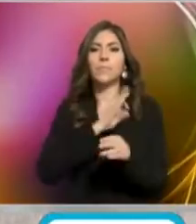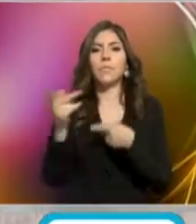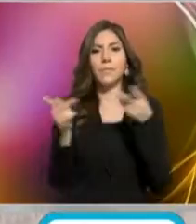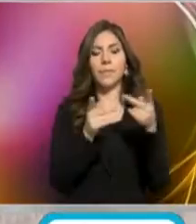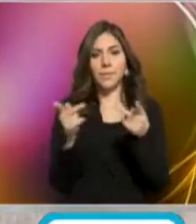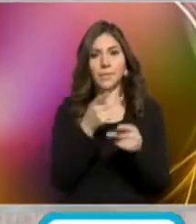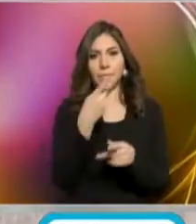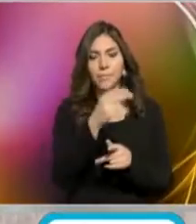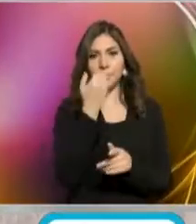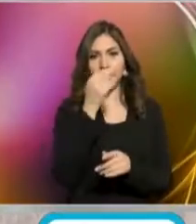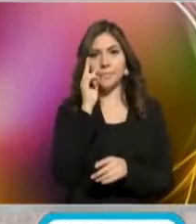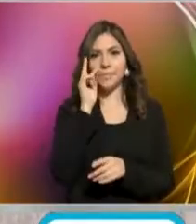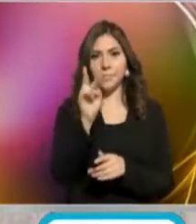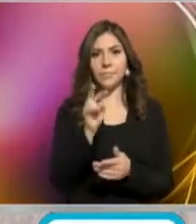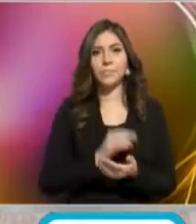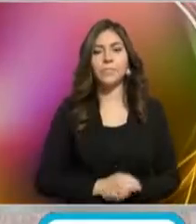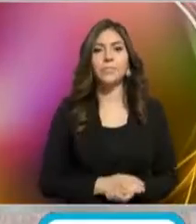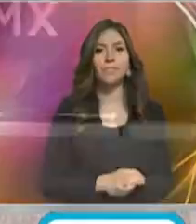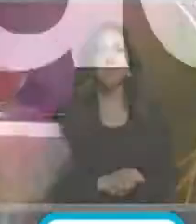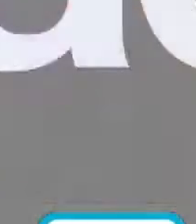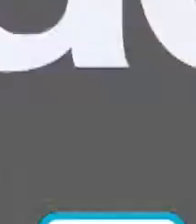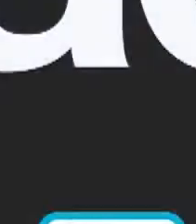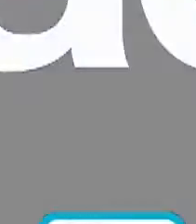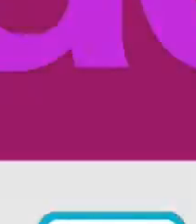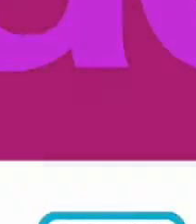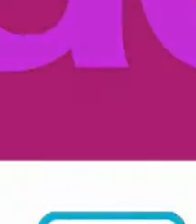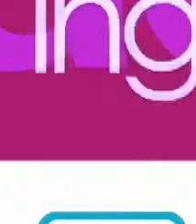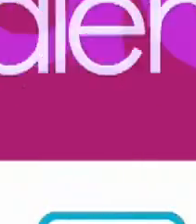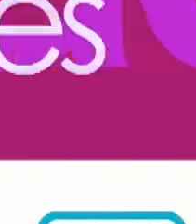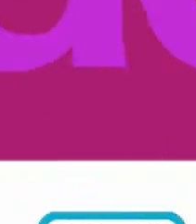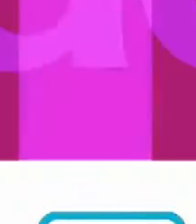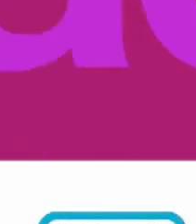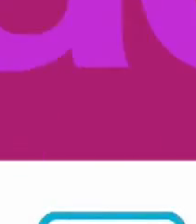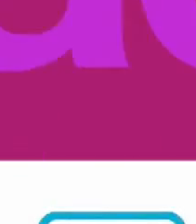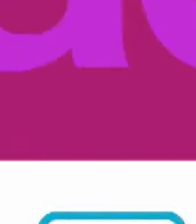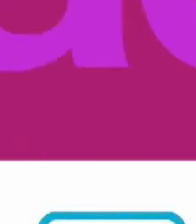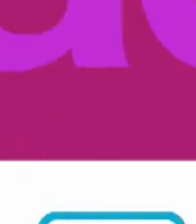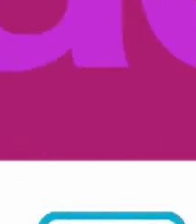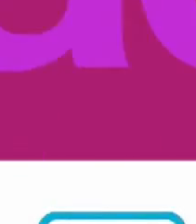receta tal y como se debe. Muy bien. Sabroso.